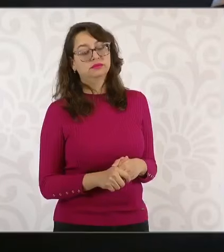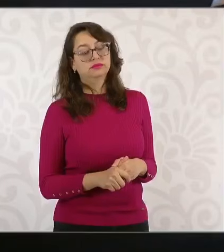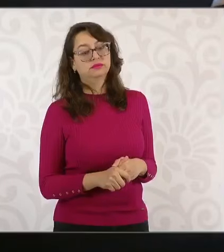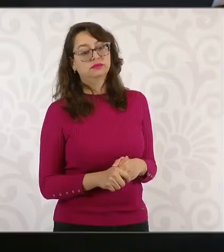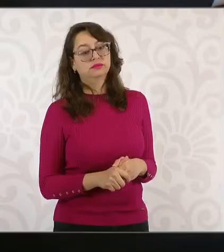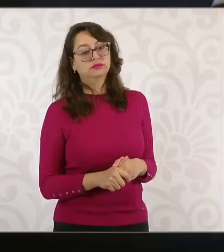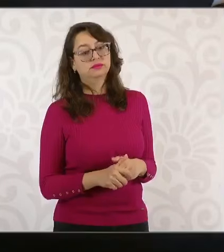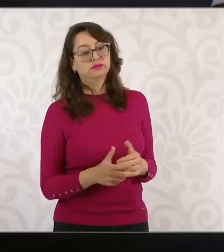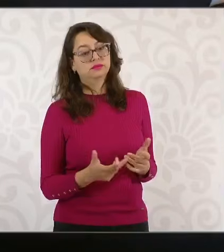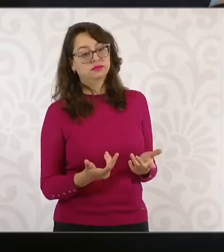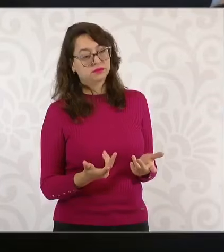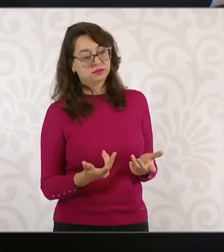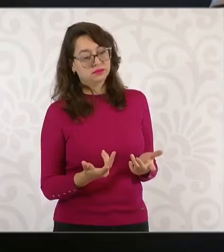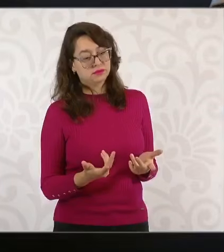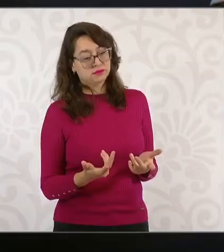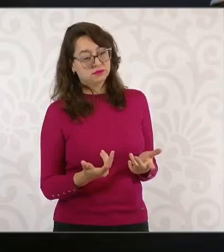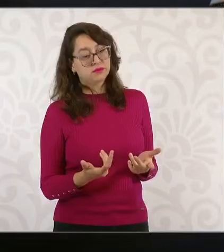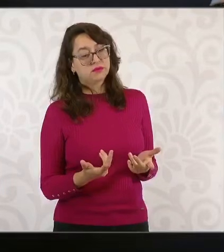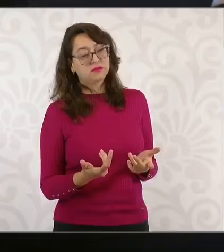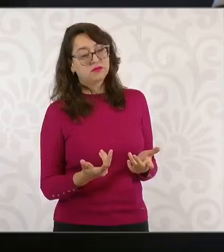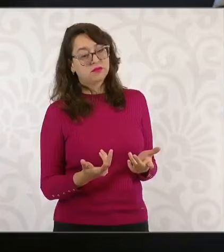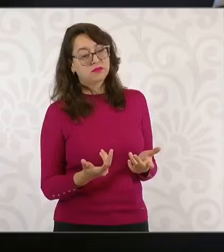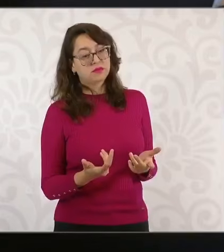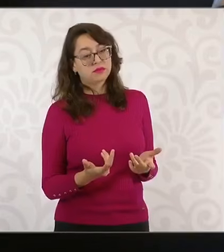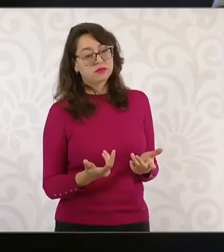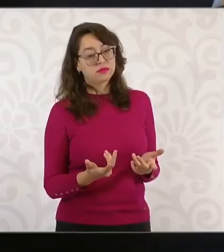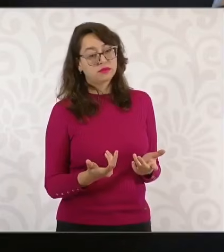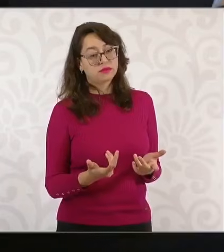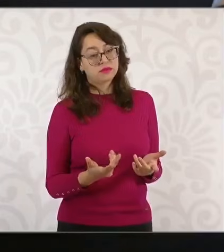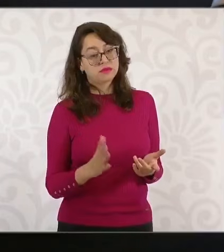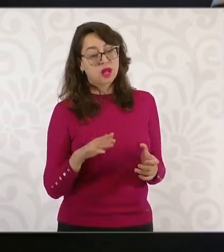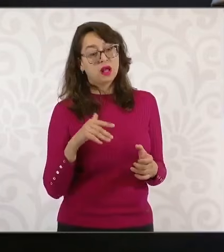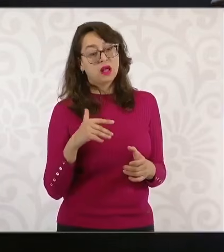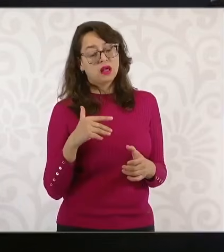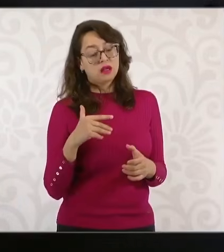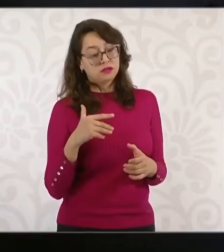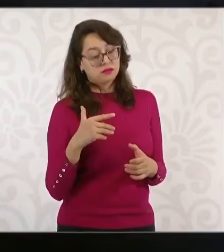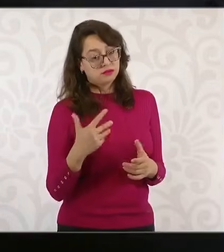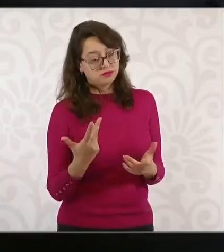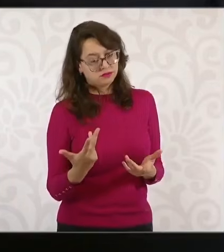la fecha de la elección judicial.